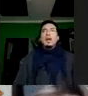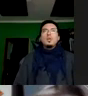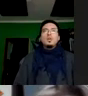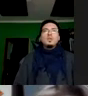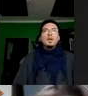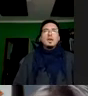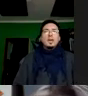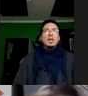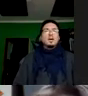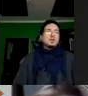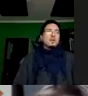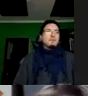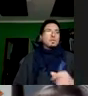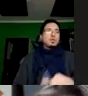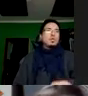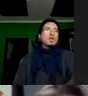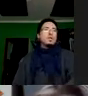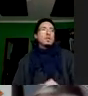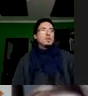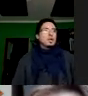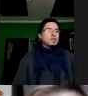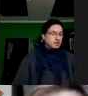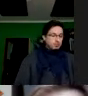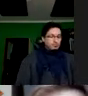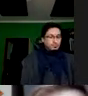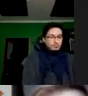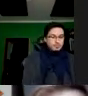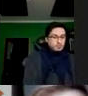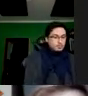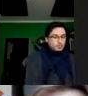un plano de elevación? Lo voy a escribir, de hecho, en el chat.